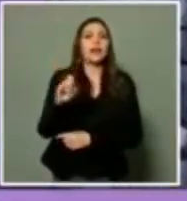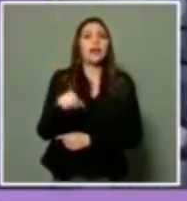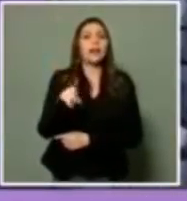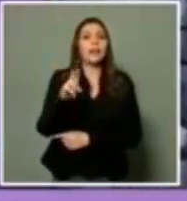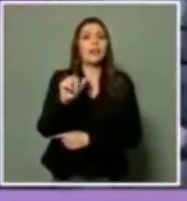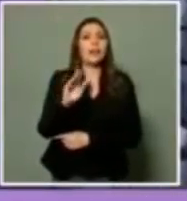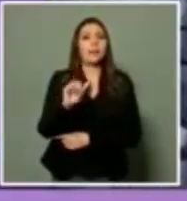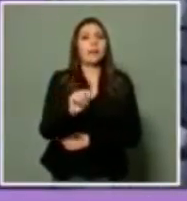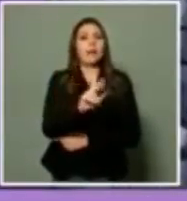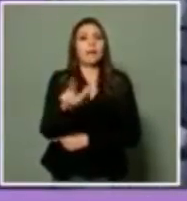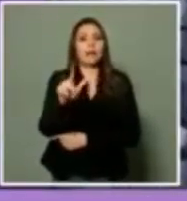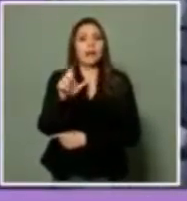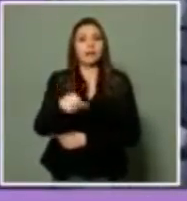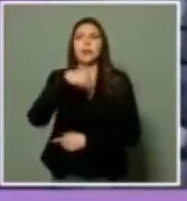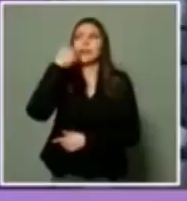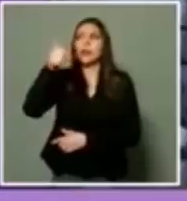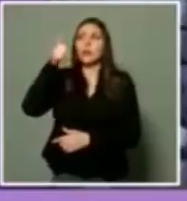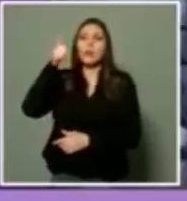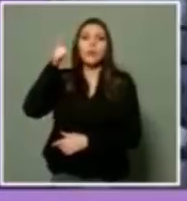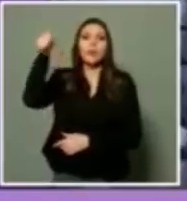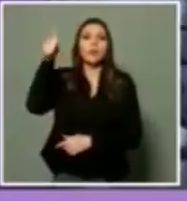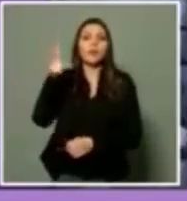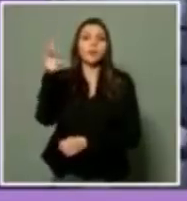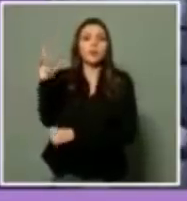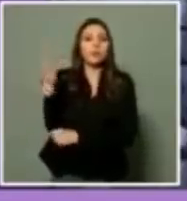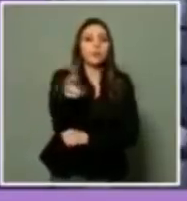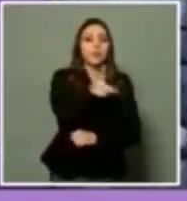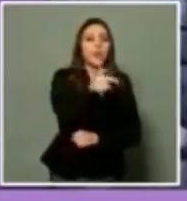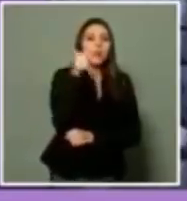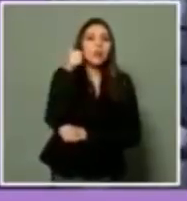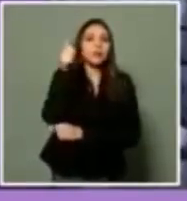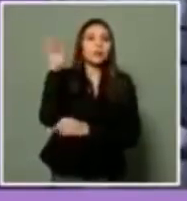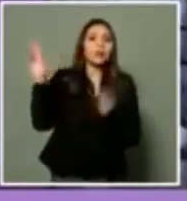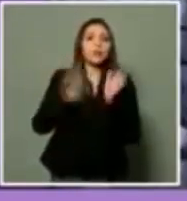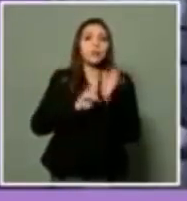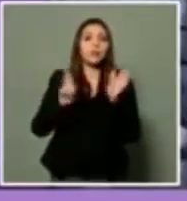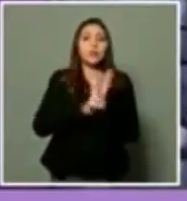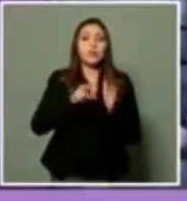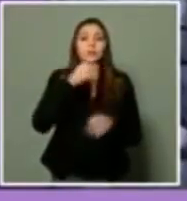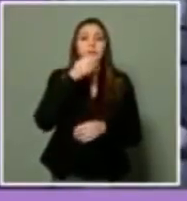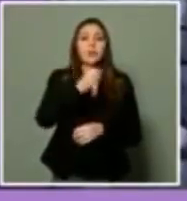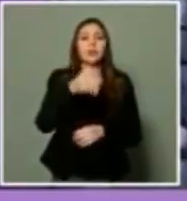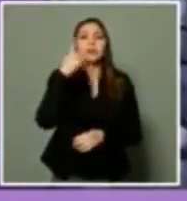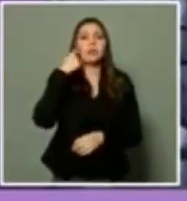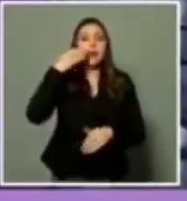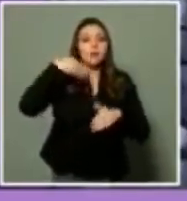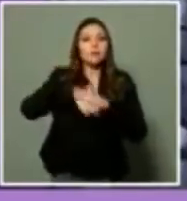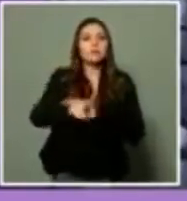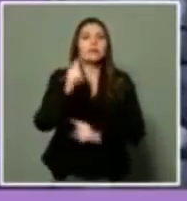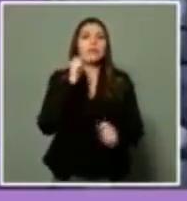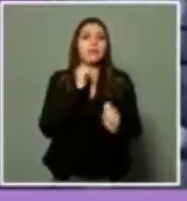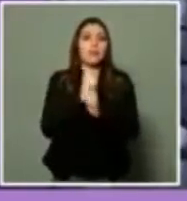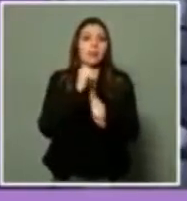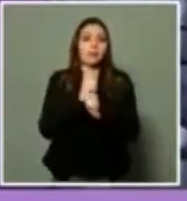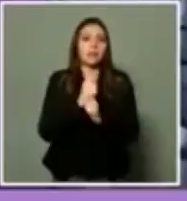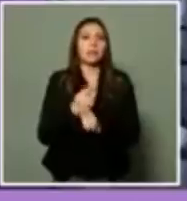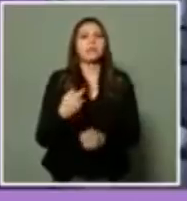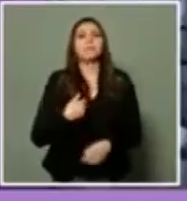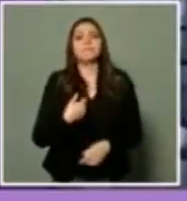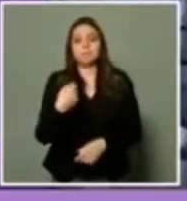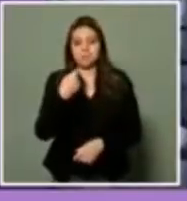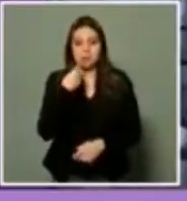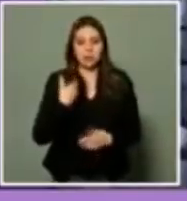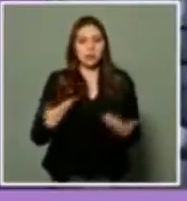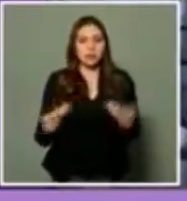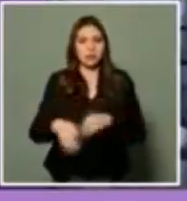pondrá cámaras y botones de pánico en el transporte público. Y yo desde la alcaldía haré lo propio poniendo policía pie